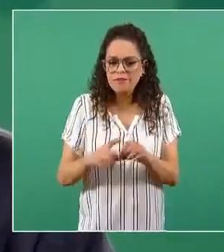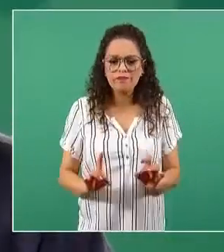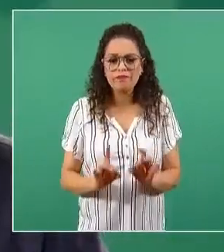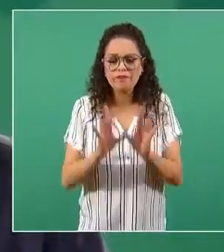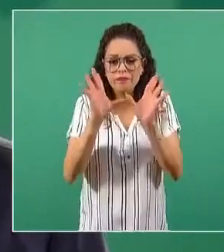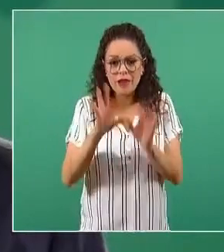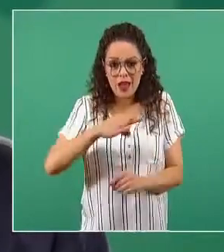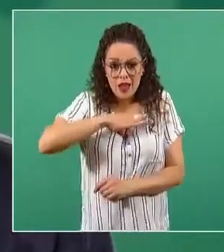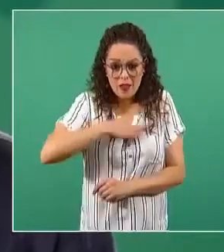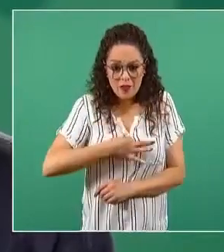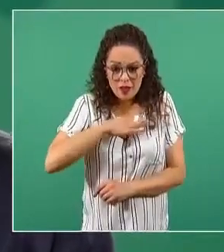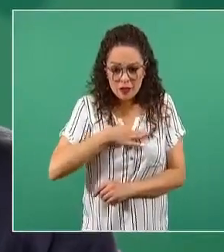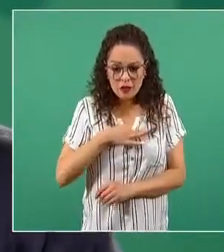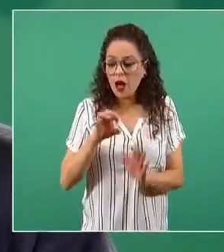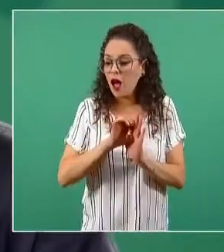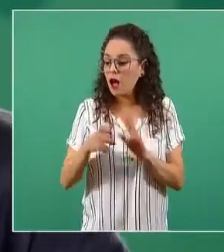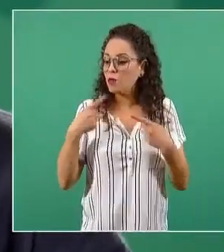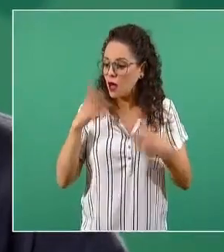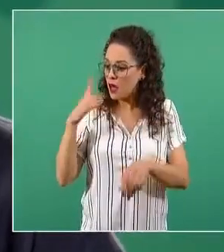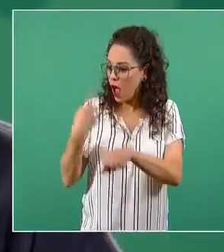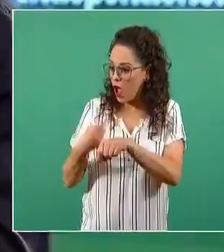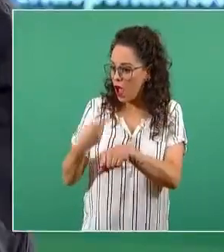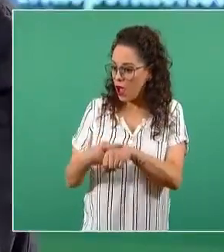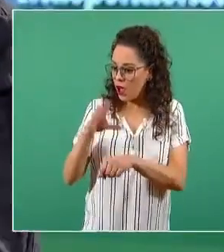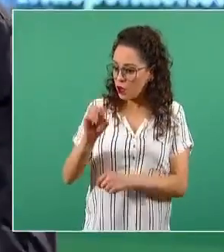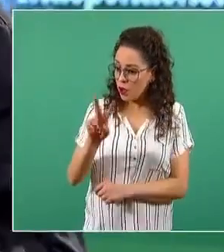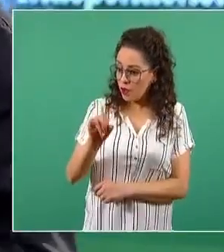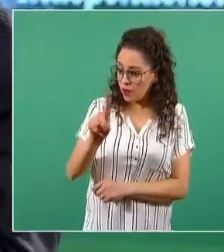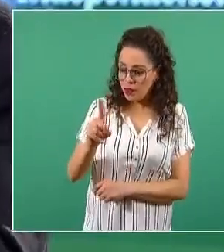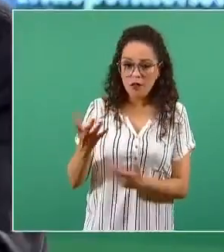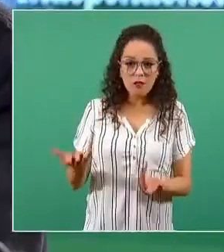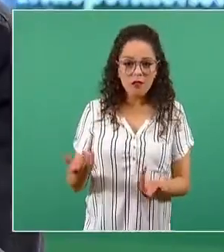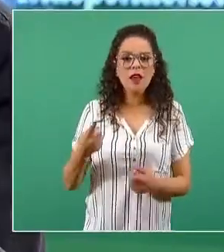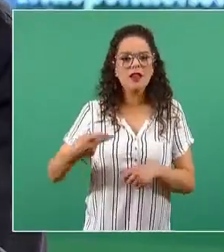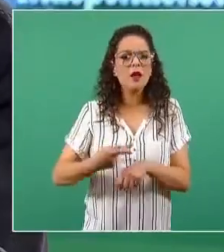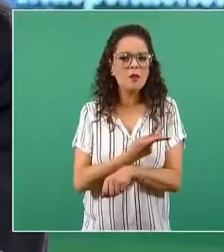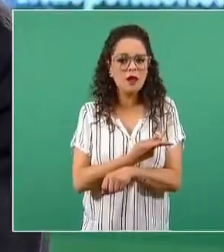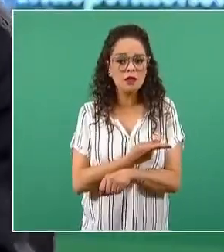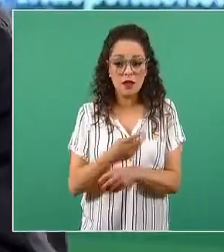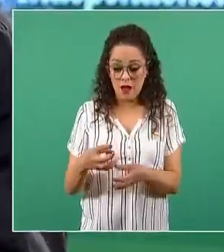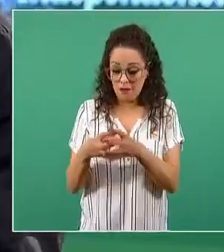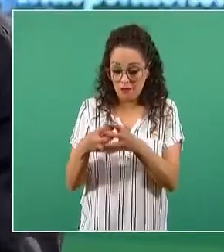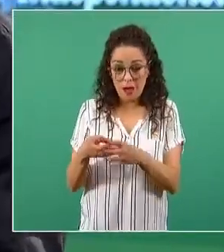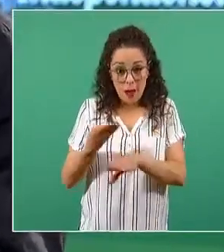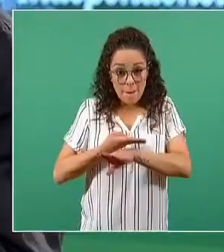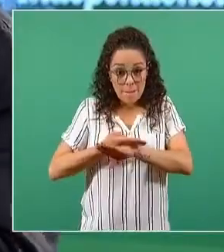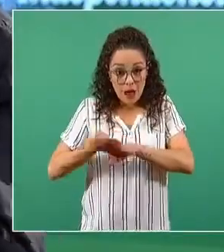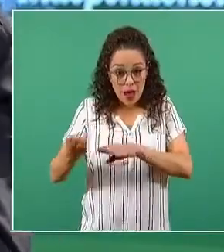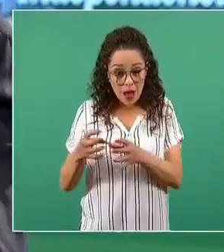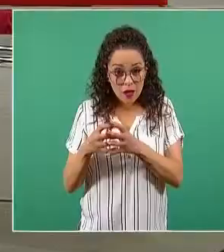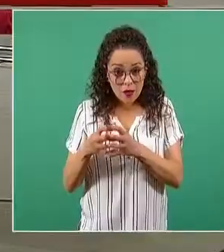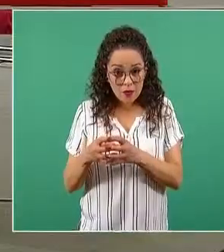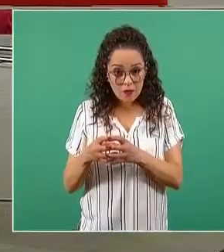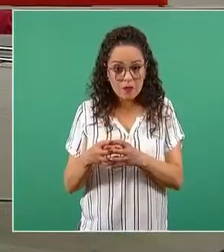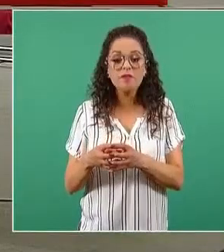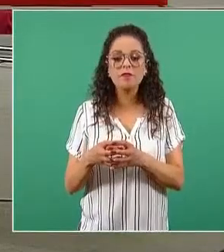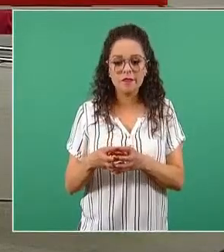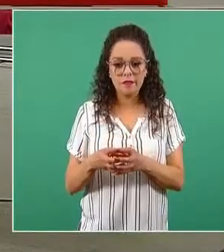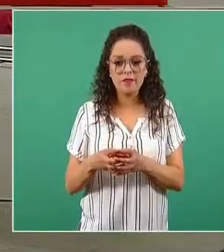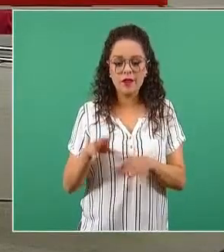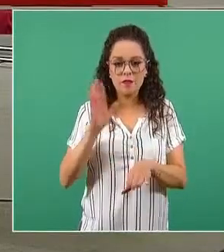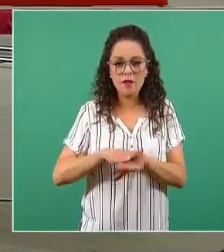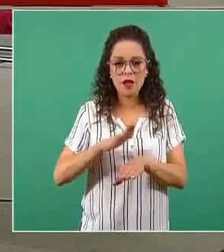quien ya nos dio COVID, por ejemplo, generalmente eso estimula a nuestros glóbulos blancos para que se multipliquen,